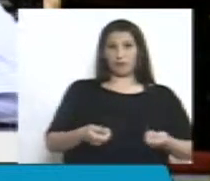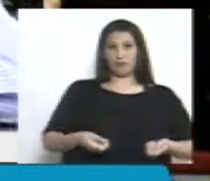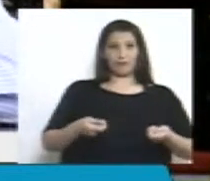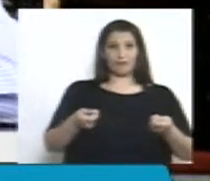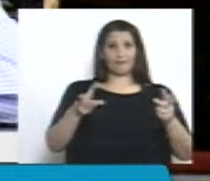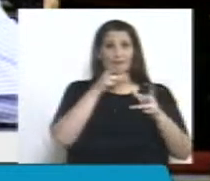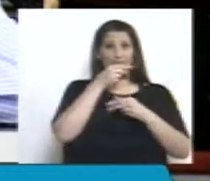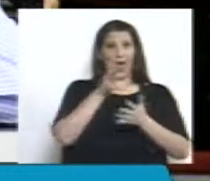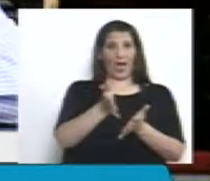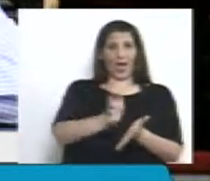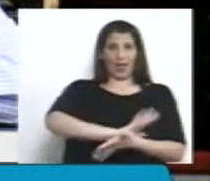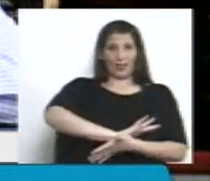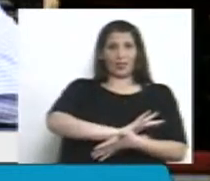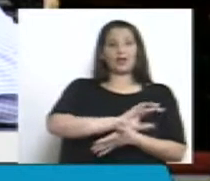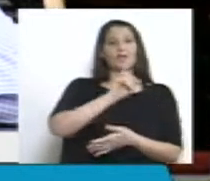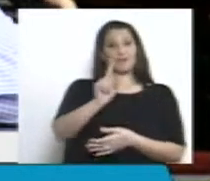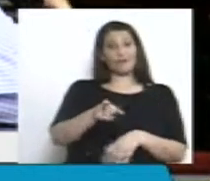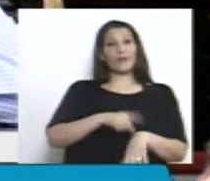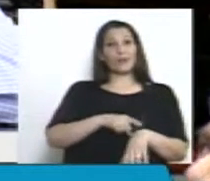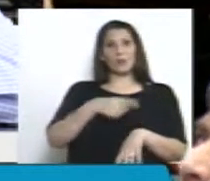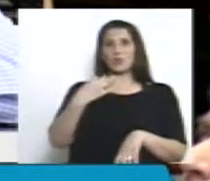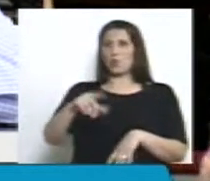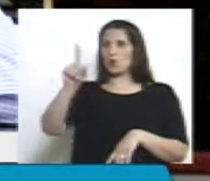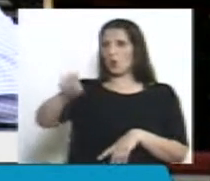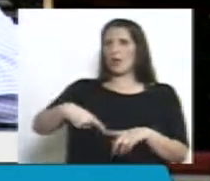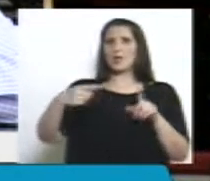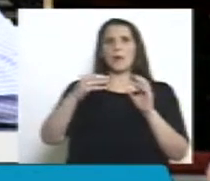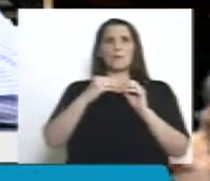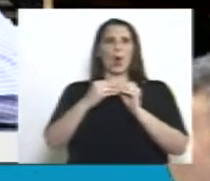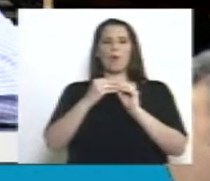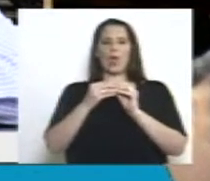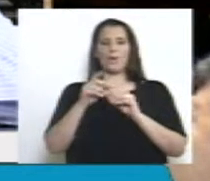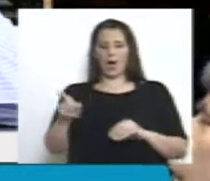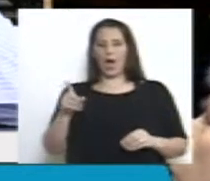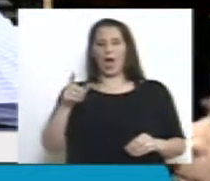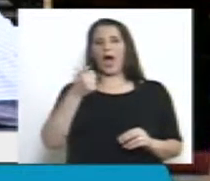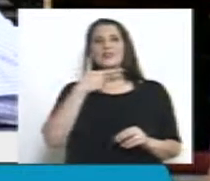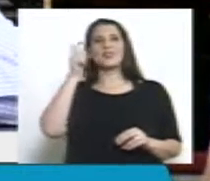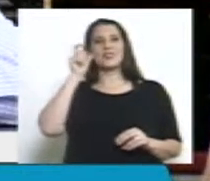En ese momento tendríamos un problema con el ANSES. Ergo,